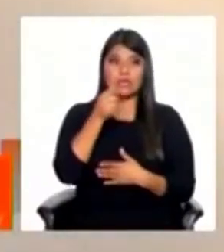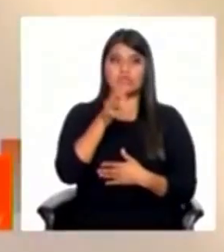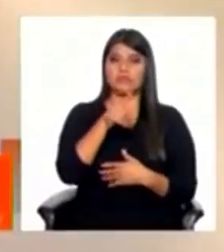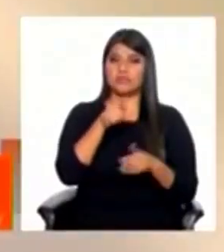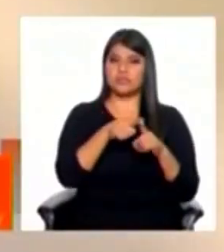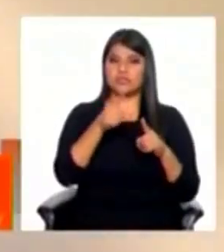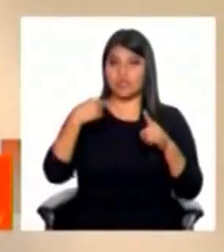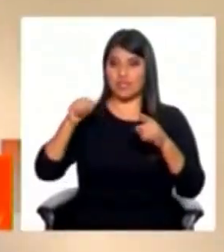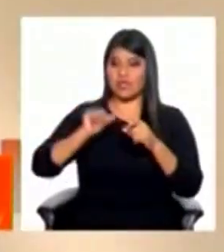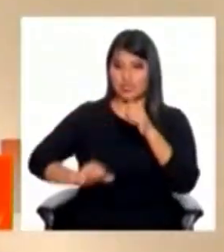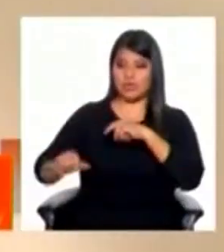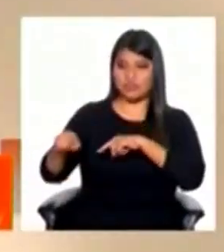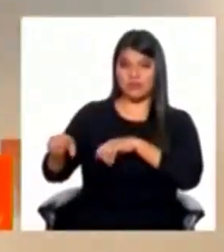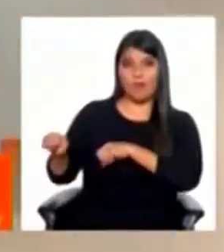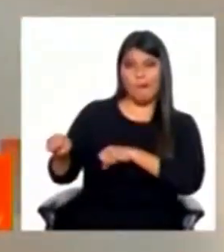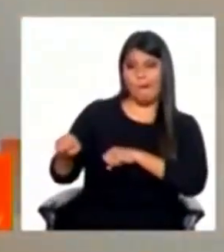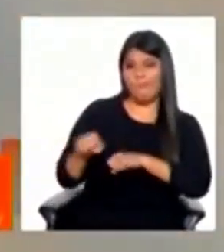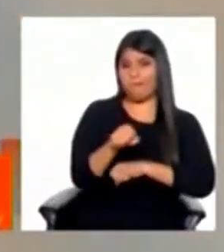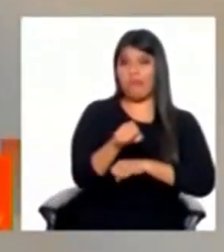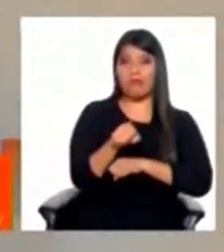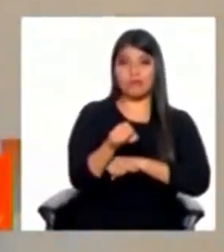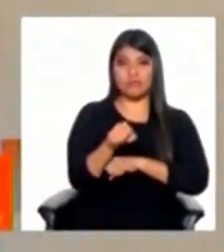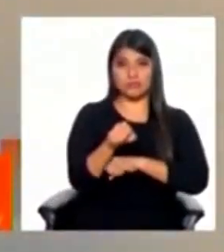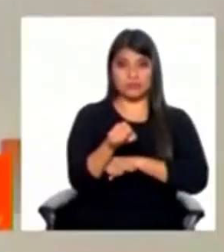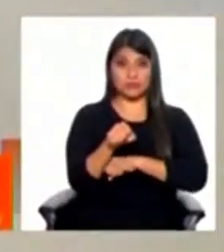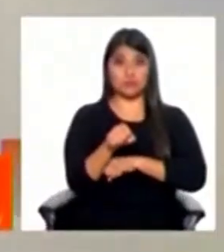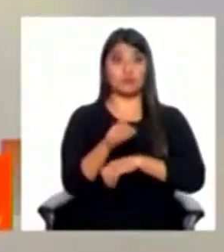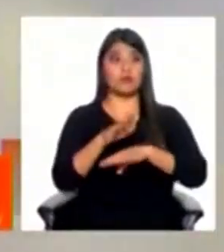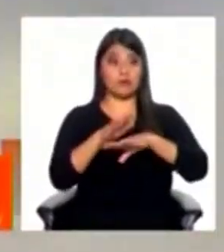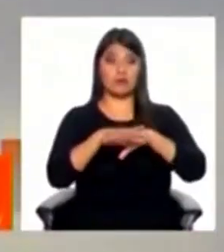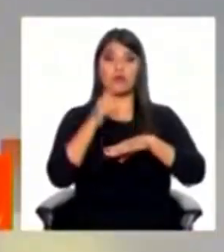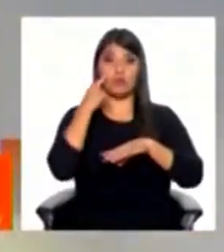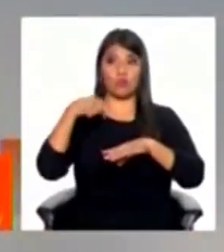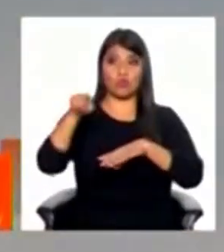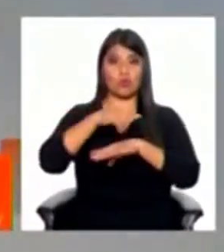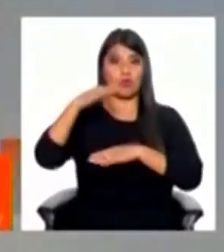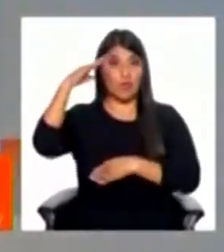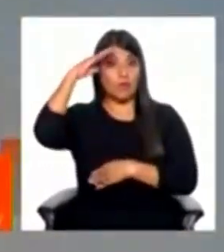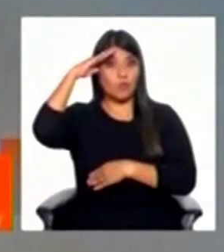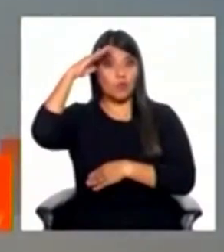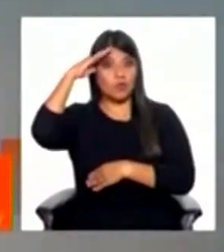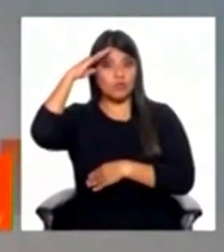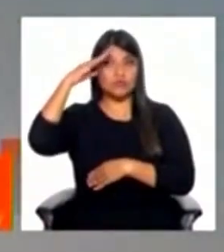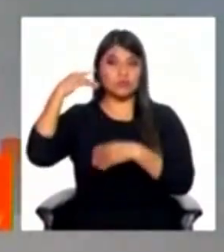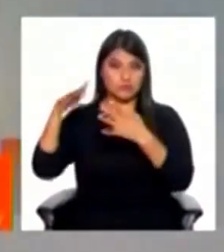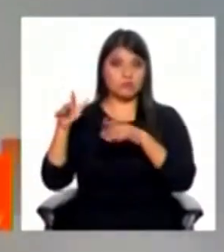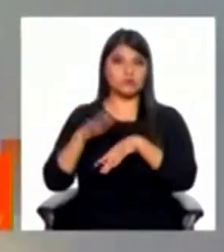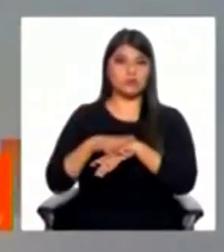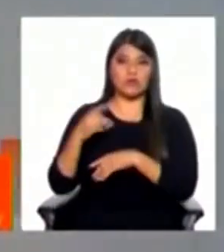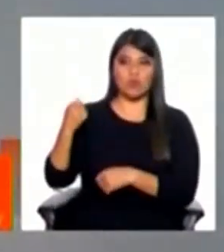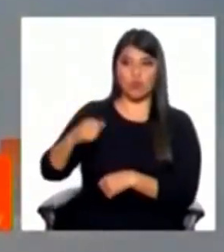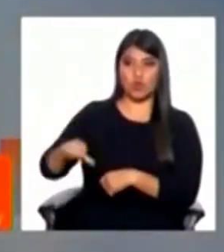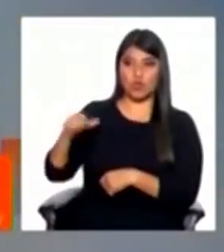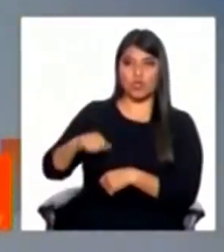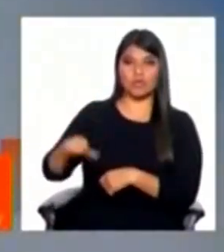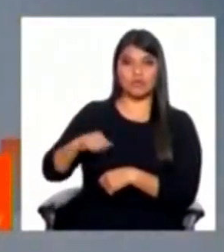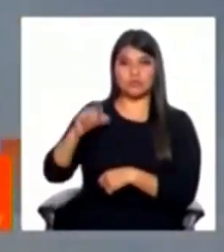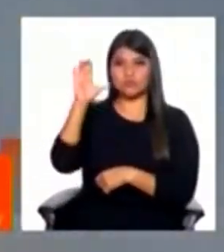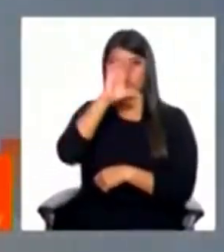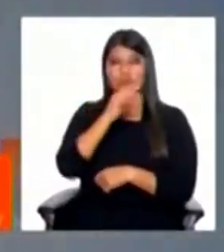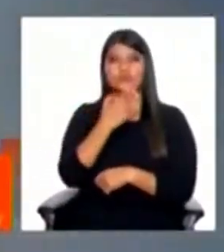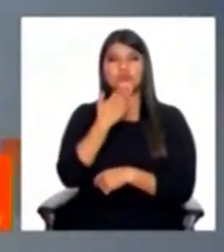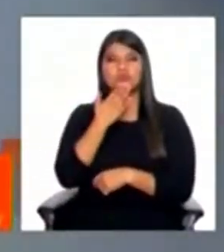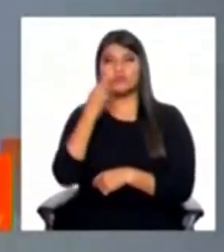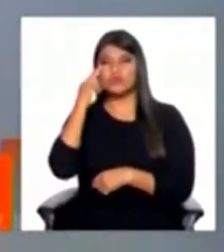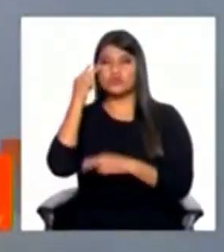la ciudadana grabada. Asimismo, se activó una colaboración con la Policía Nacional y la Municipalidad Local para identificar